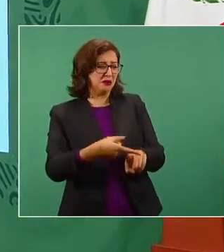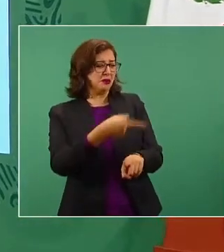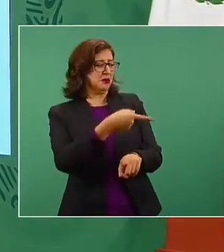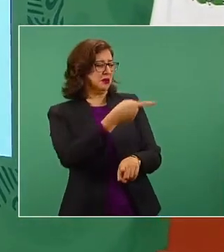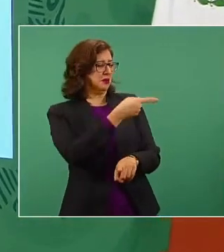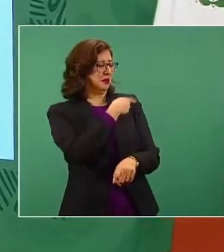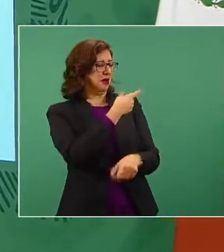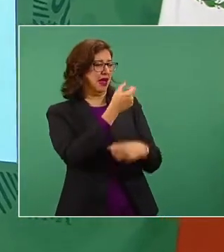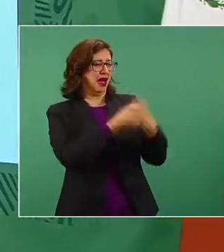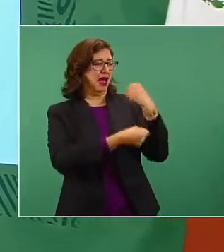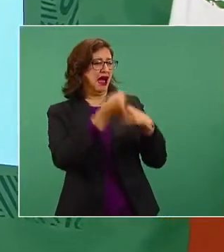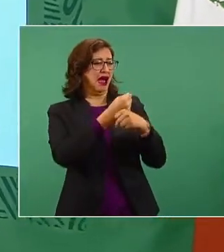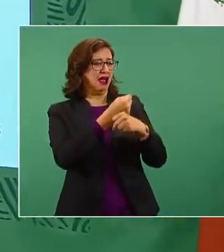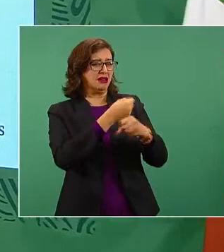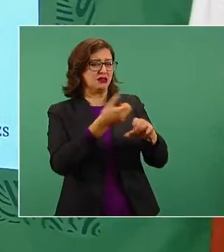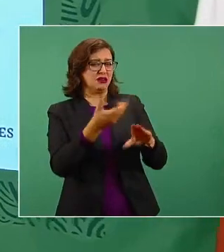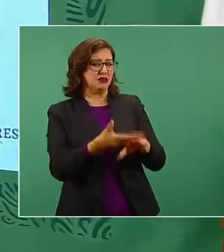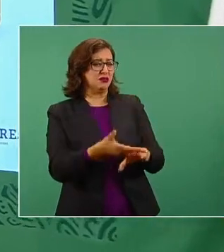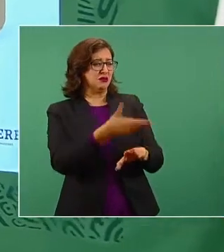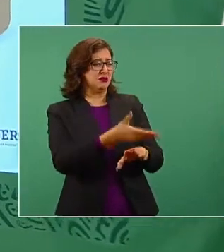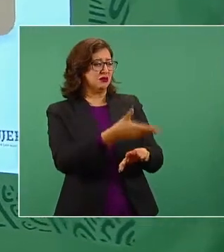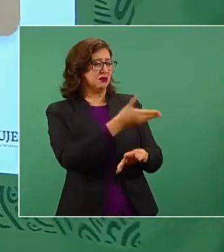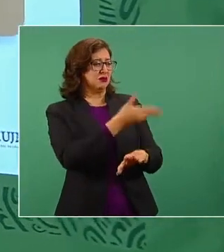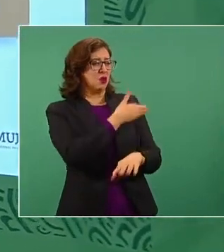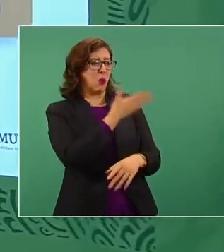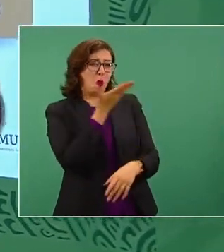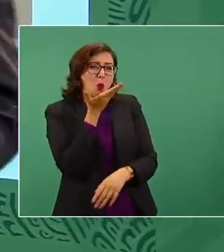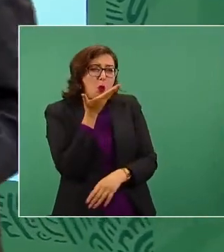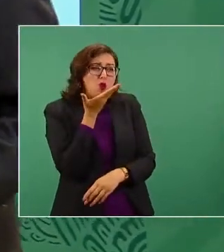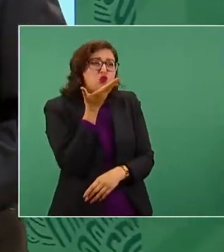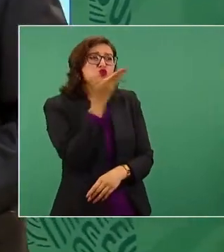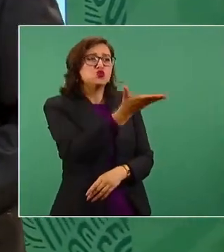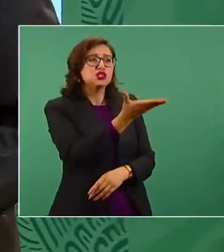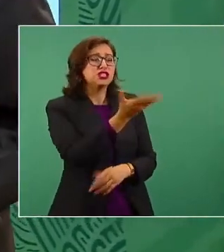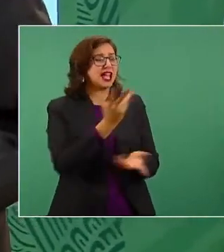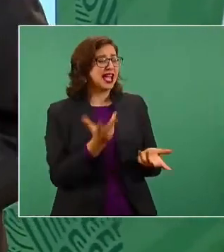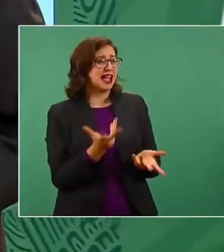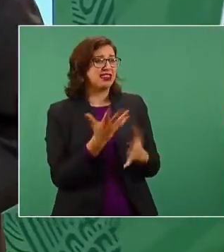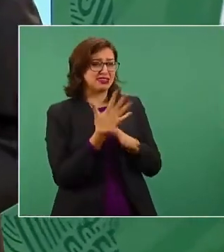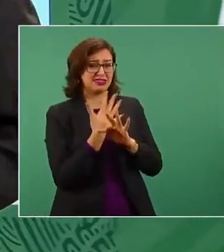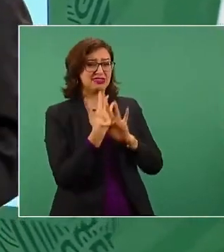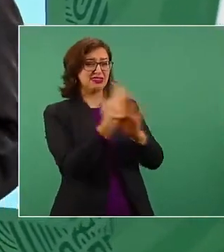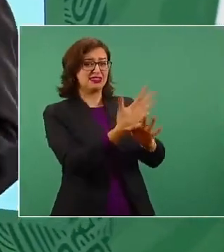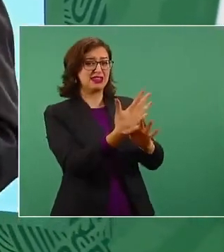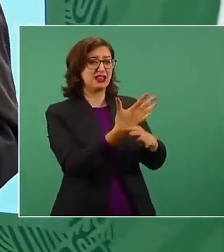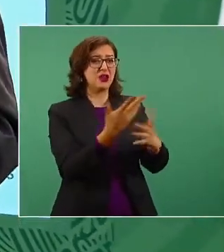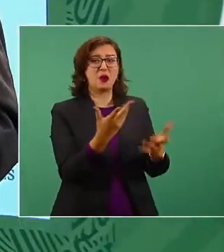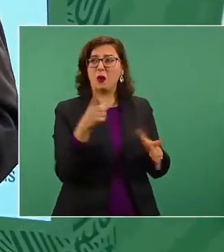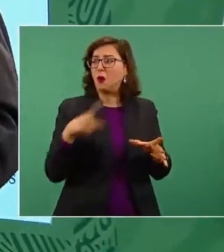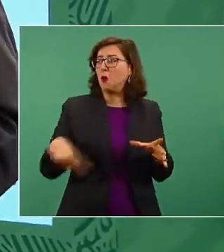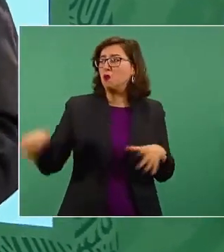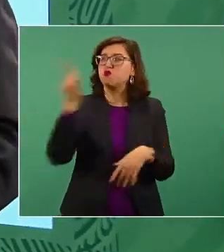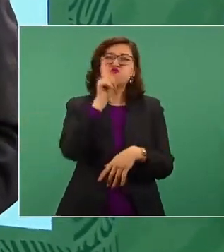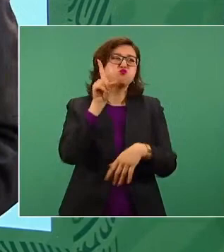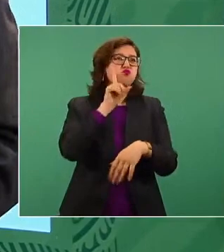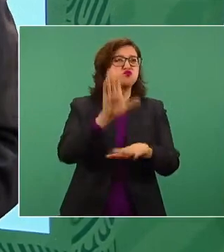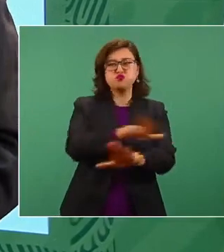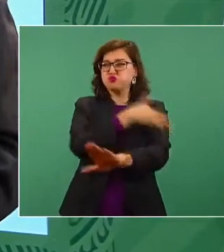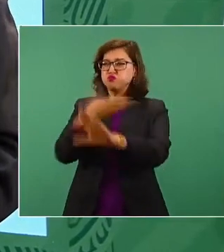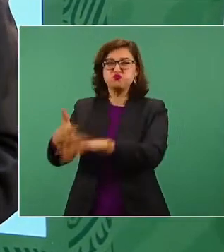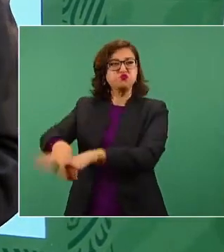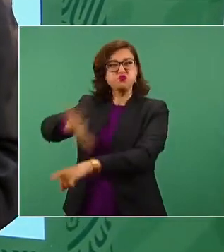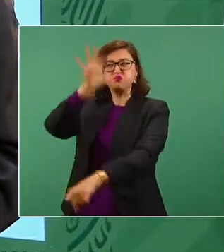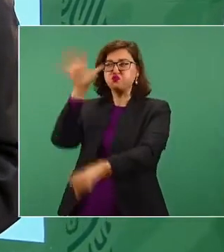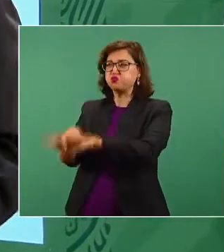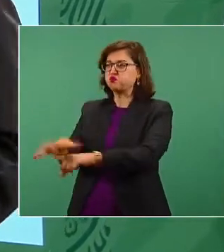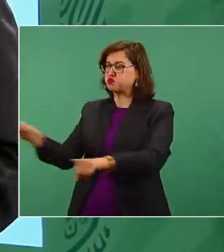2, 3 años, 4 años, en su programa estaba diciendo que había que darles un escarmiento